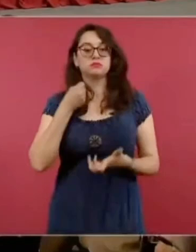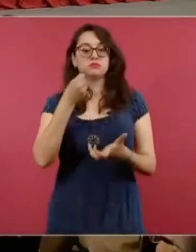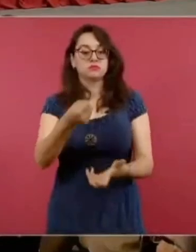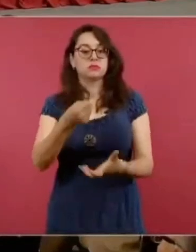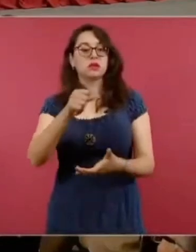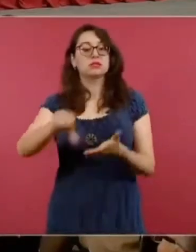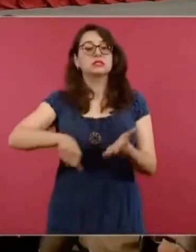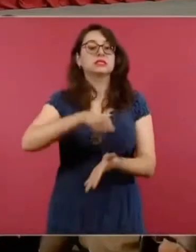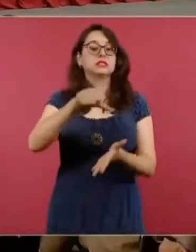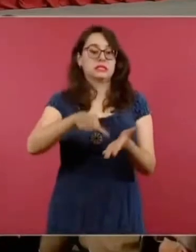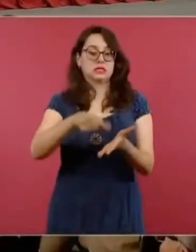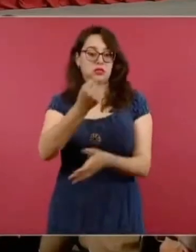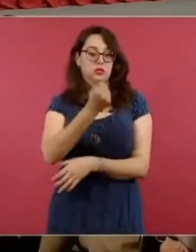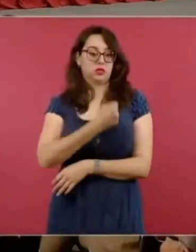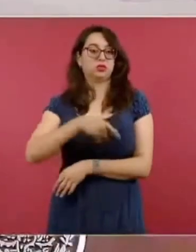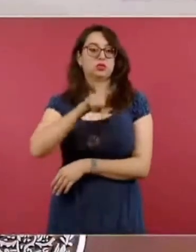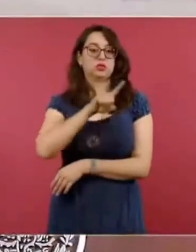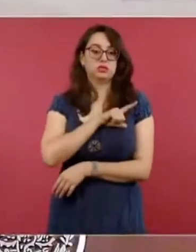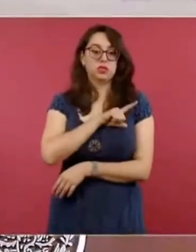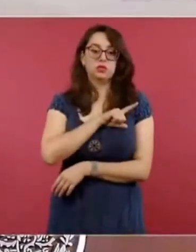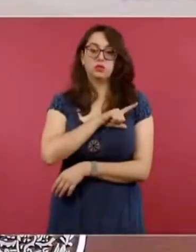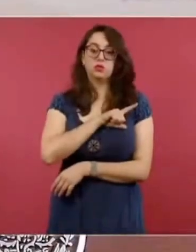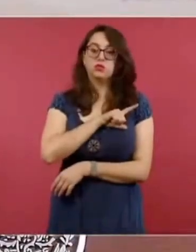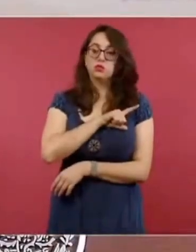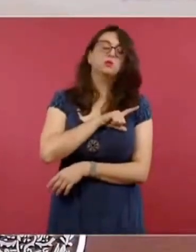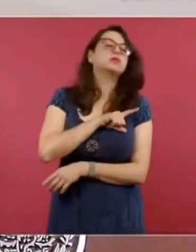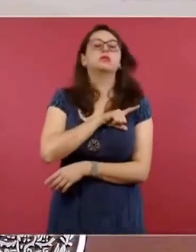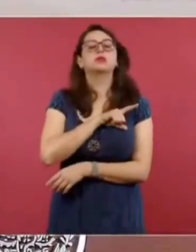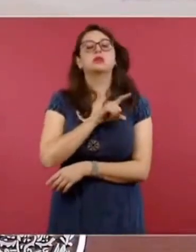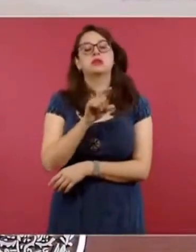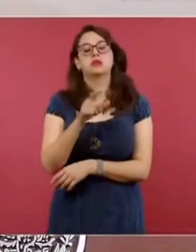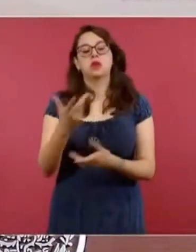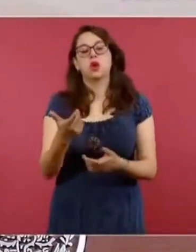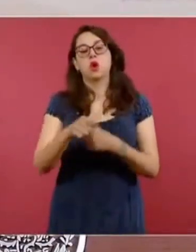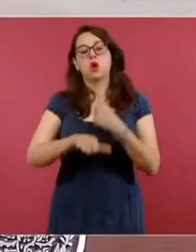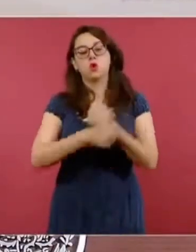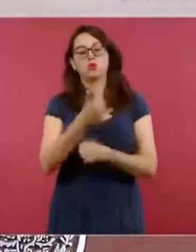salud. De los centros de salud que opera IMSS Bienestar,